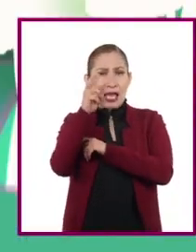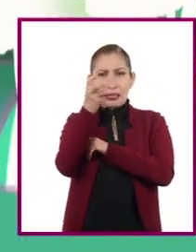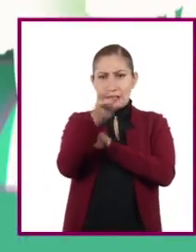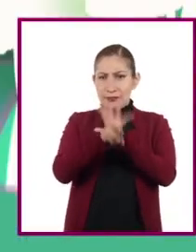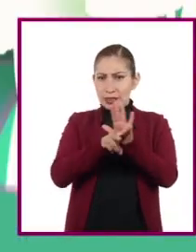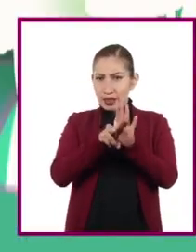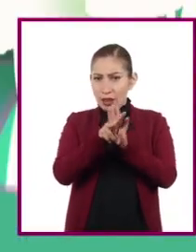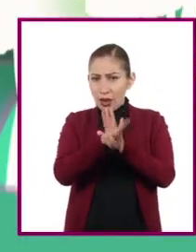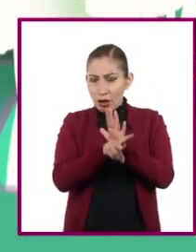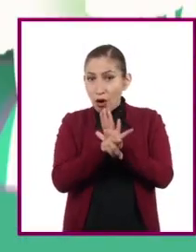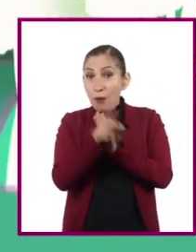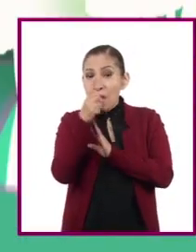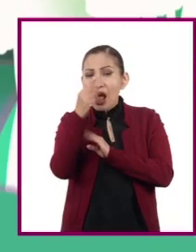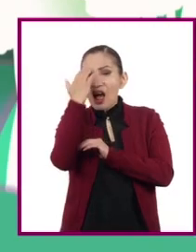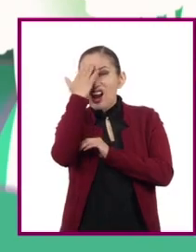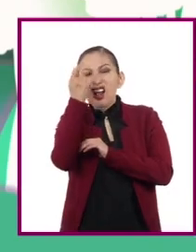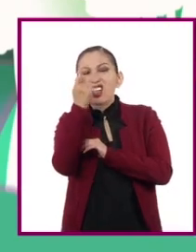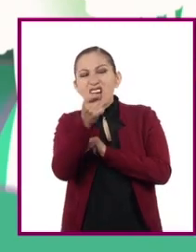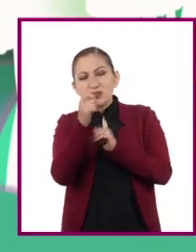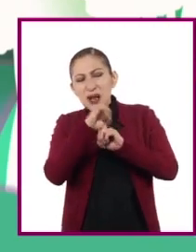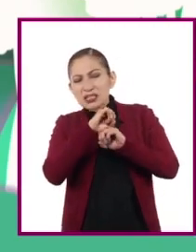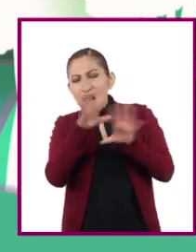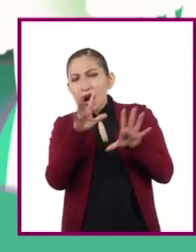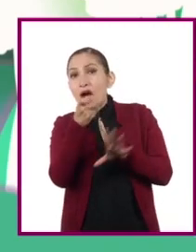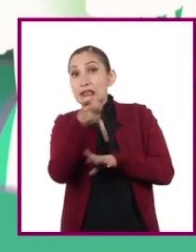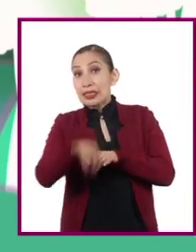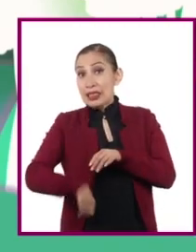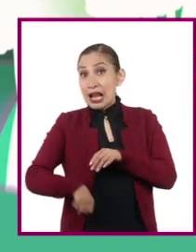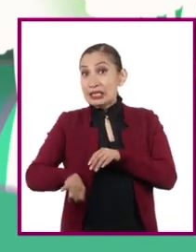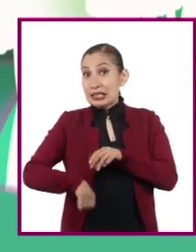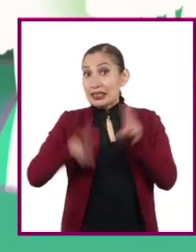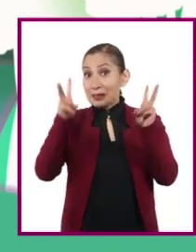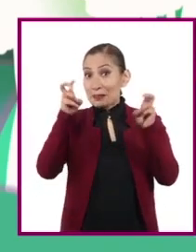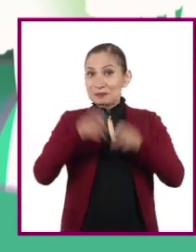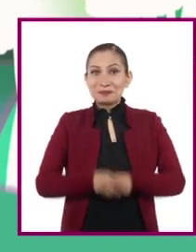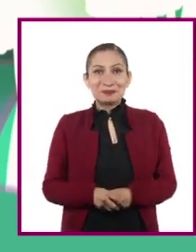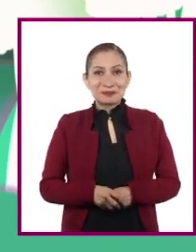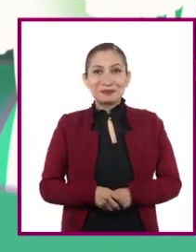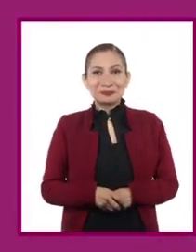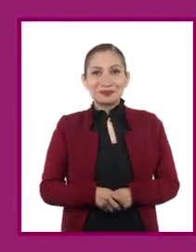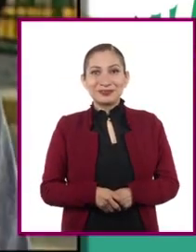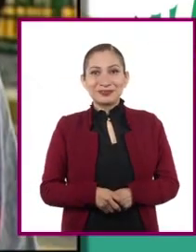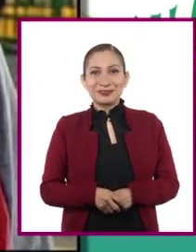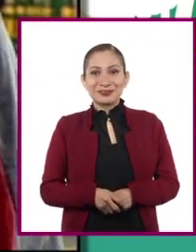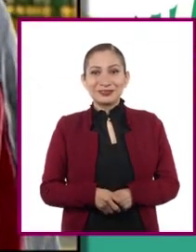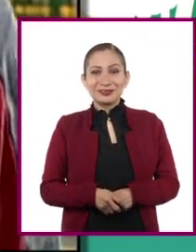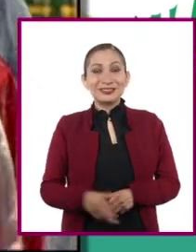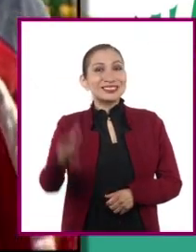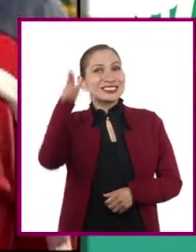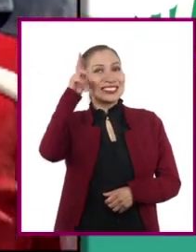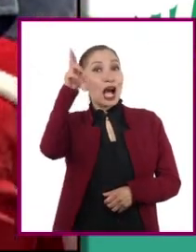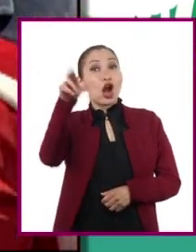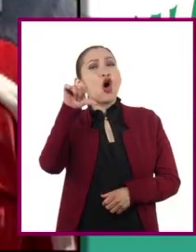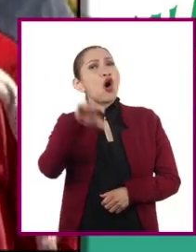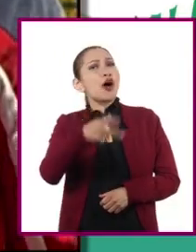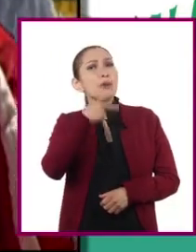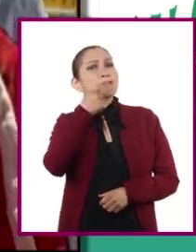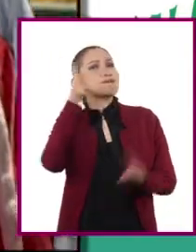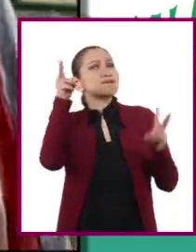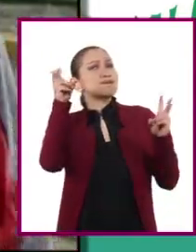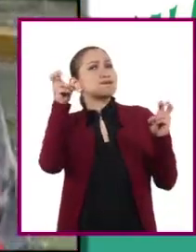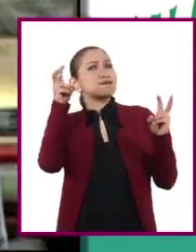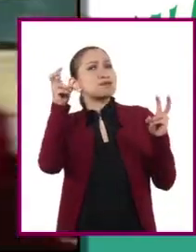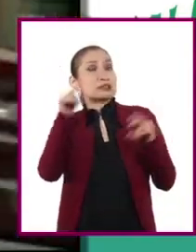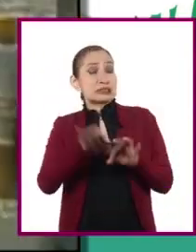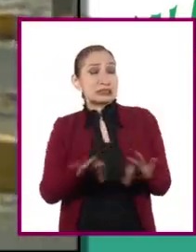el siguiente video para conocer los detalles de este interesante asunto. Hola, hoy hablaremos